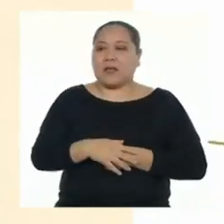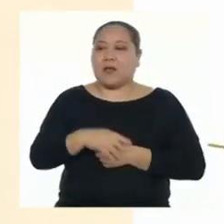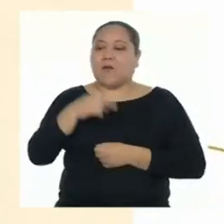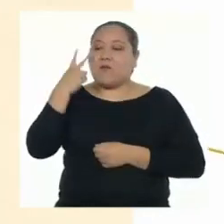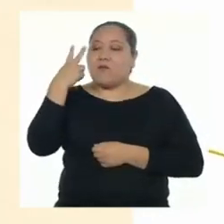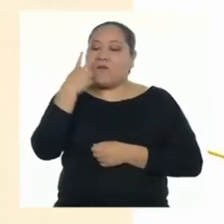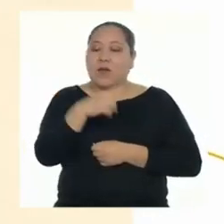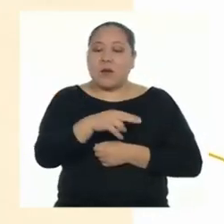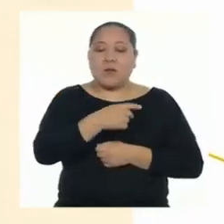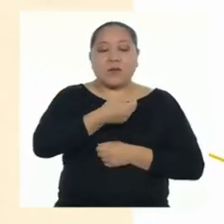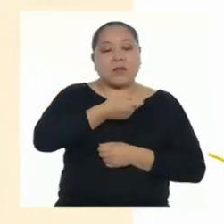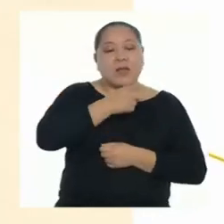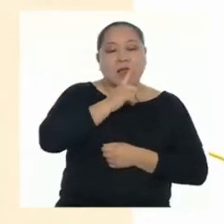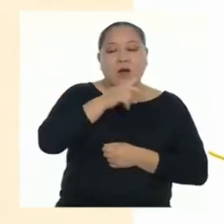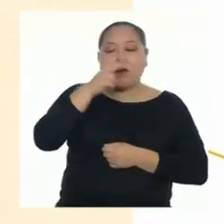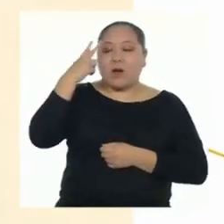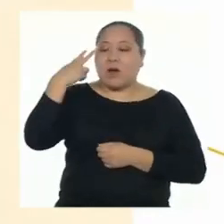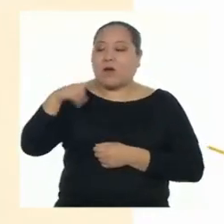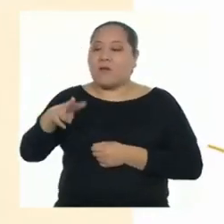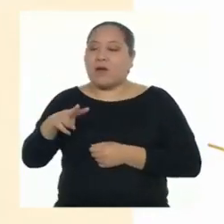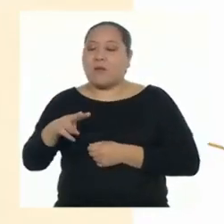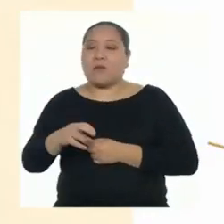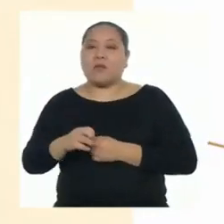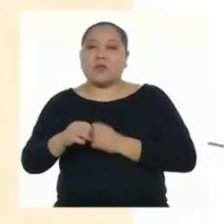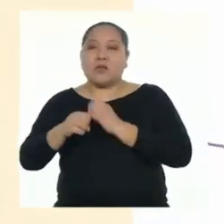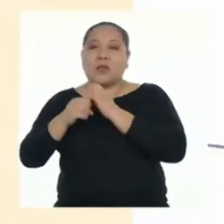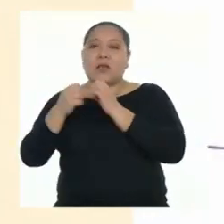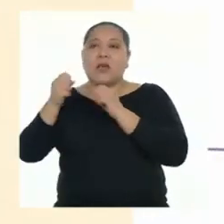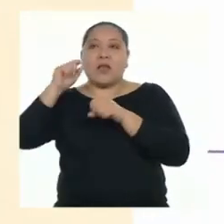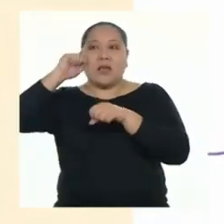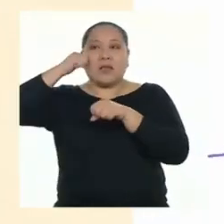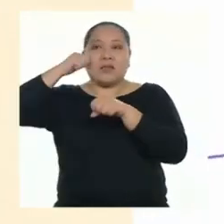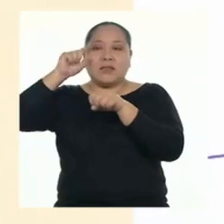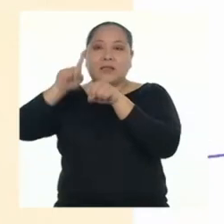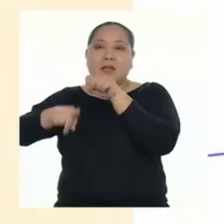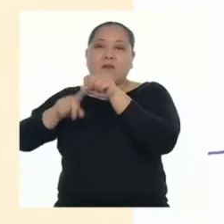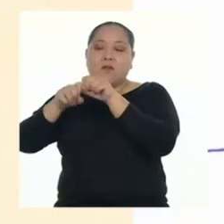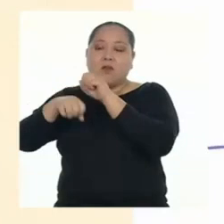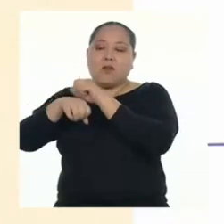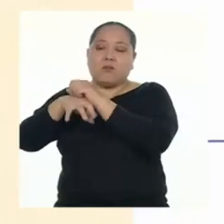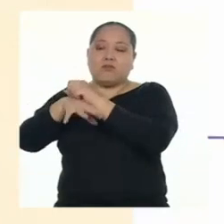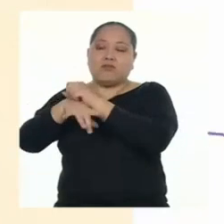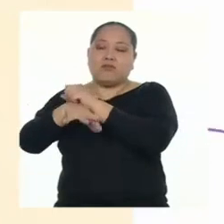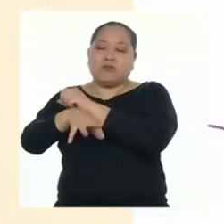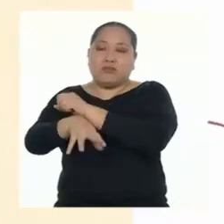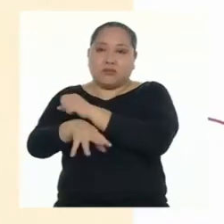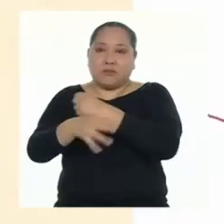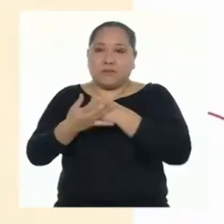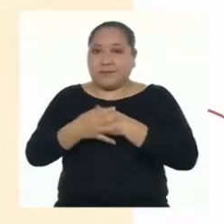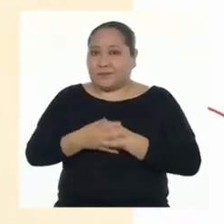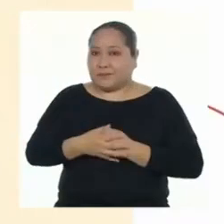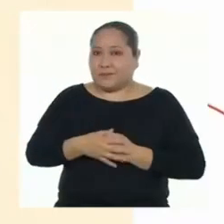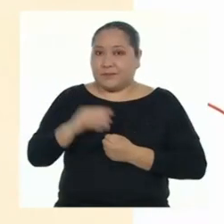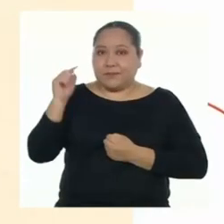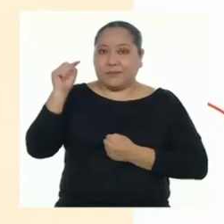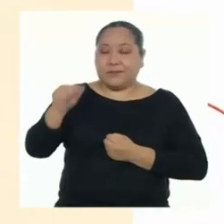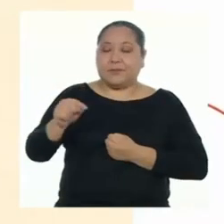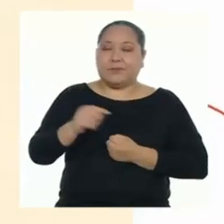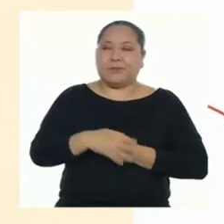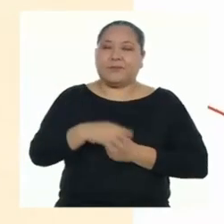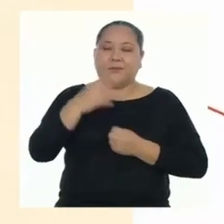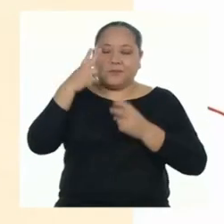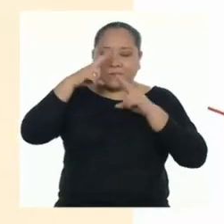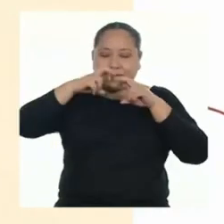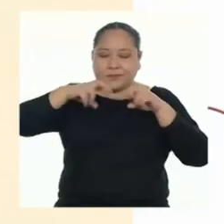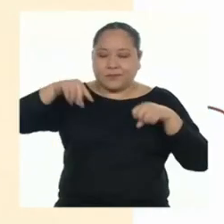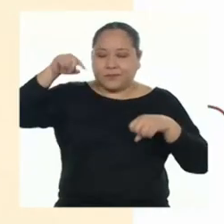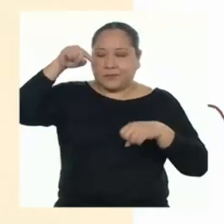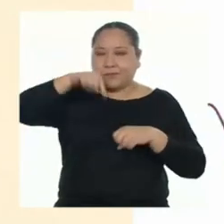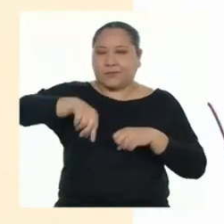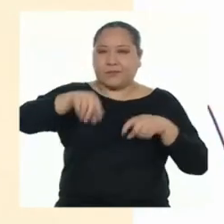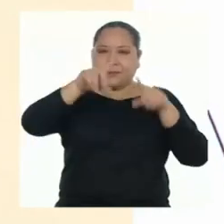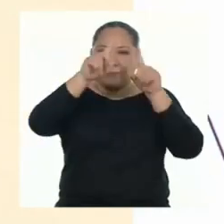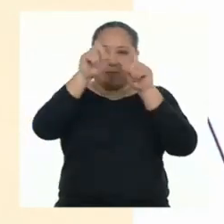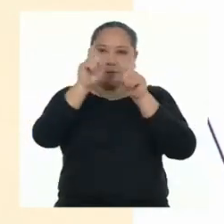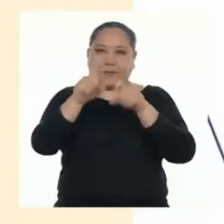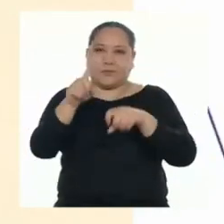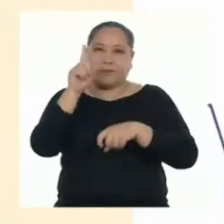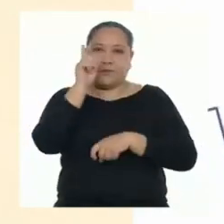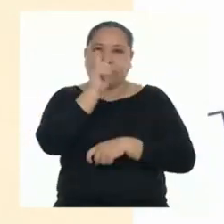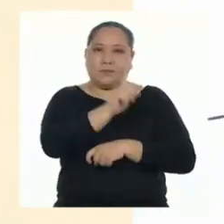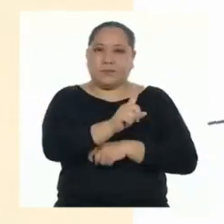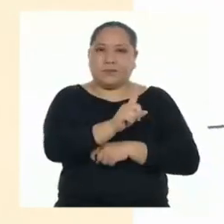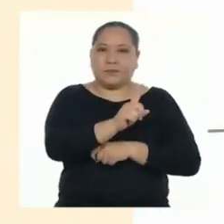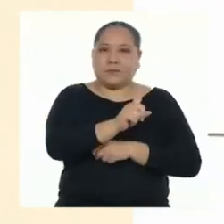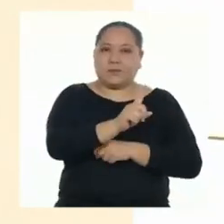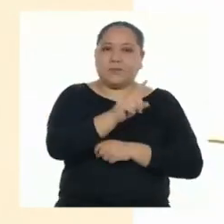la muestra de agua y el crecimiento de las raíces de la planta. Y si analizamos bien, podemos ver que es una pregunta donde uno